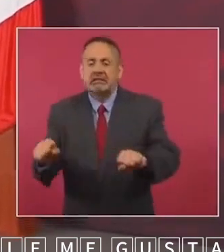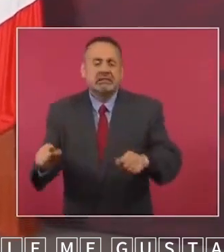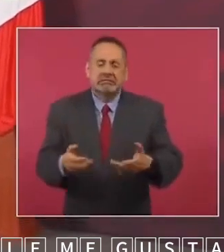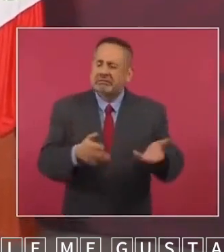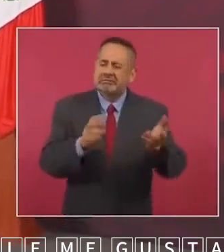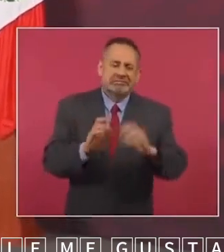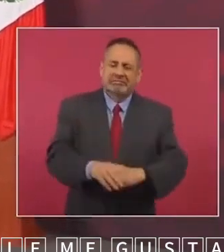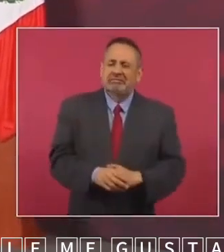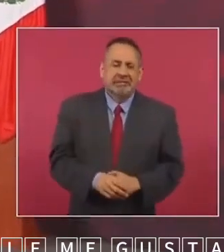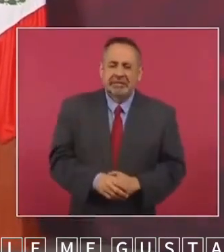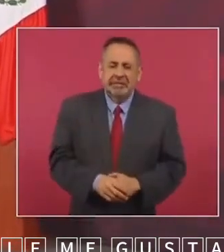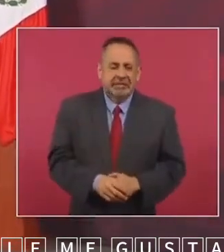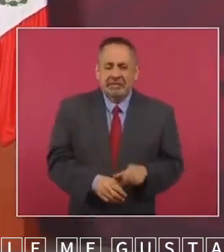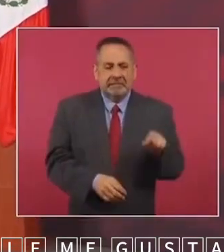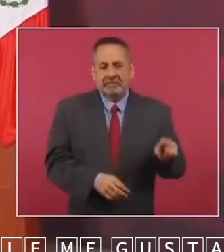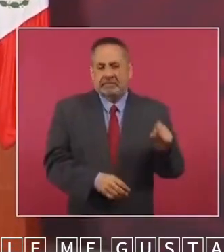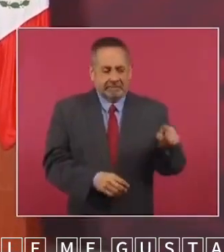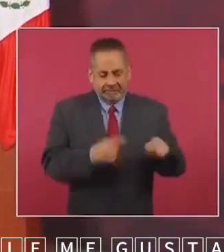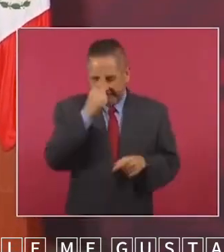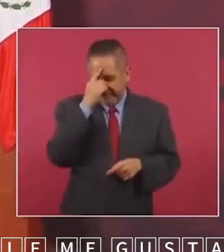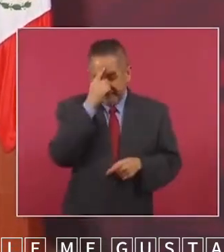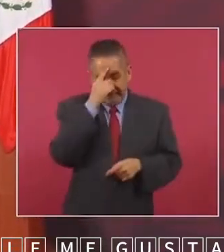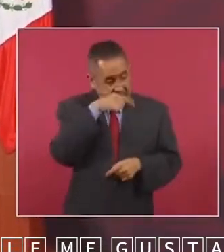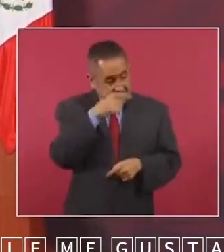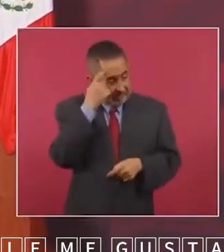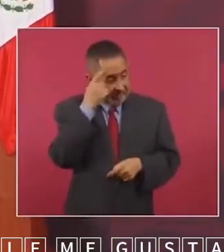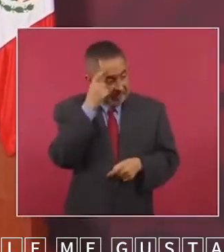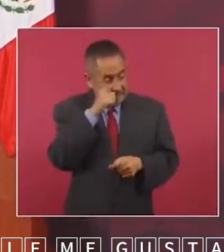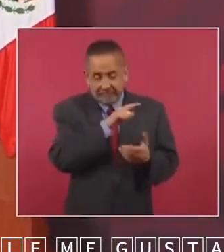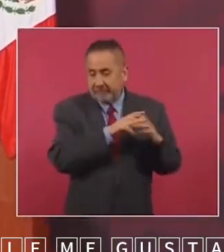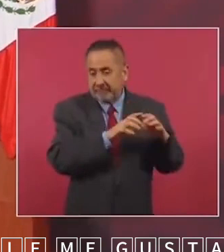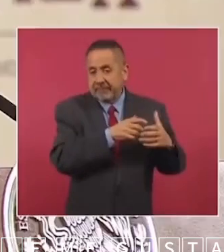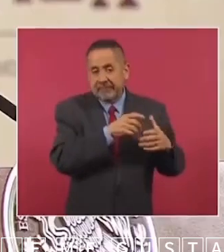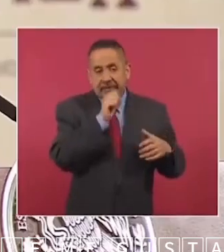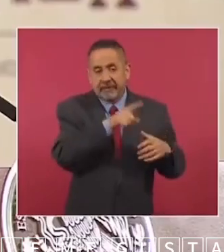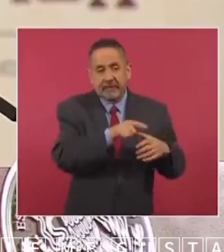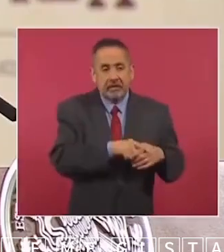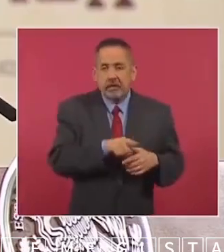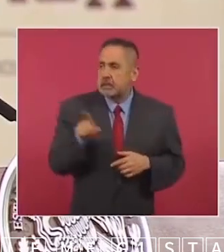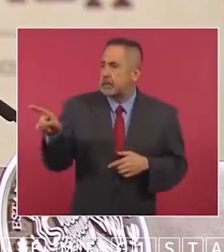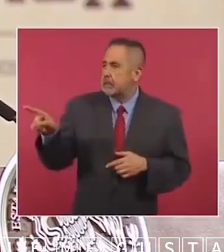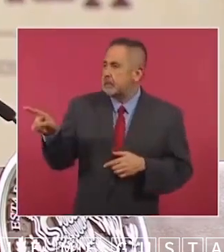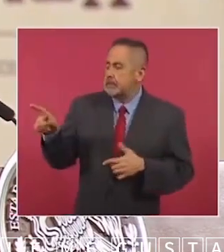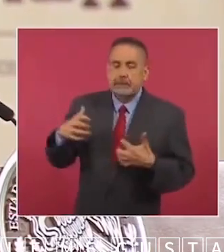tienen un pensamiento conservador, les molesta lo que hacemos.